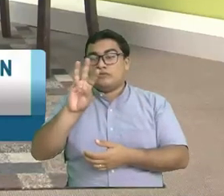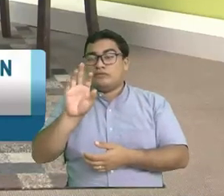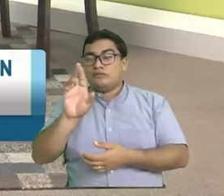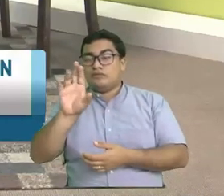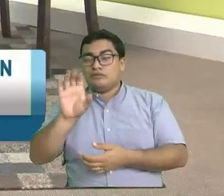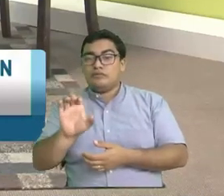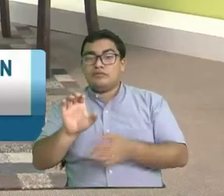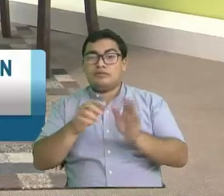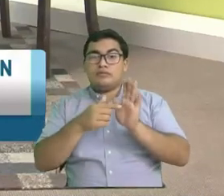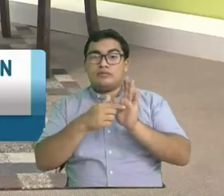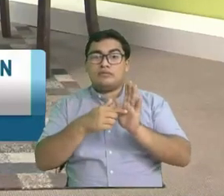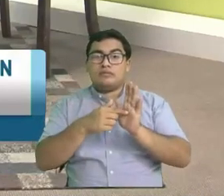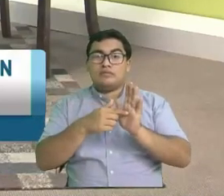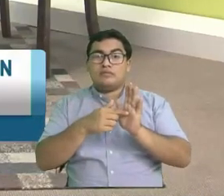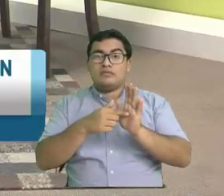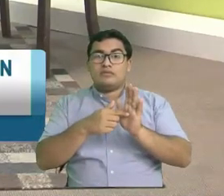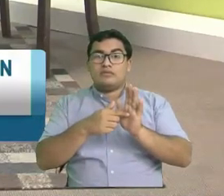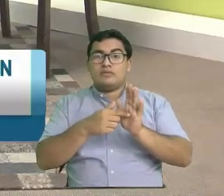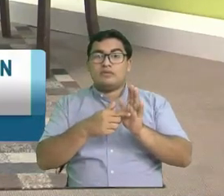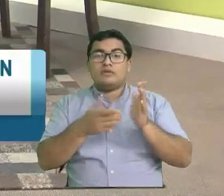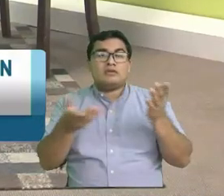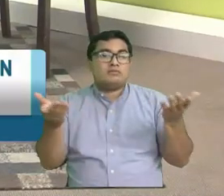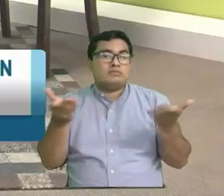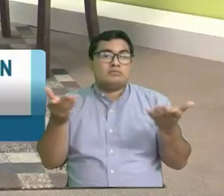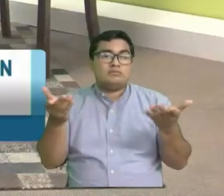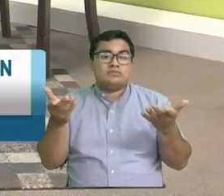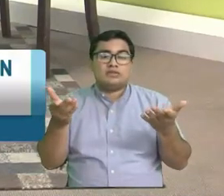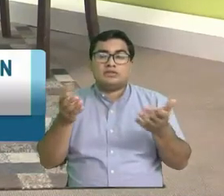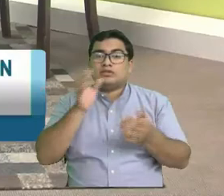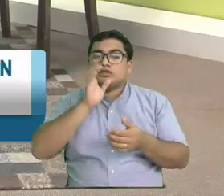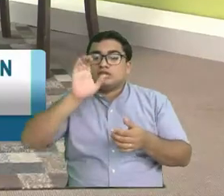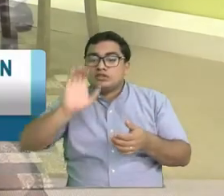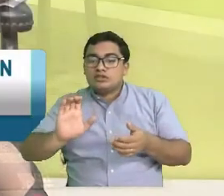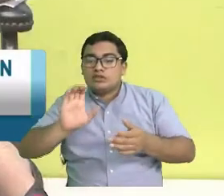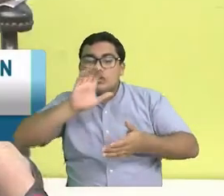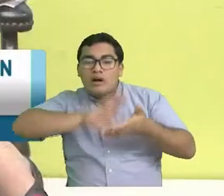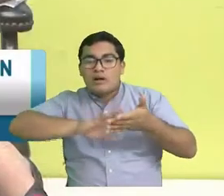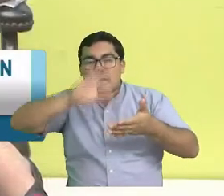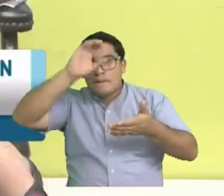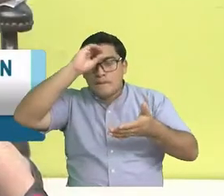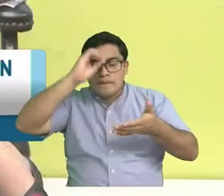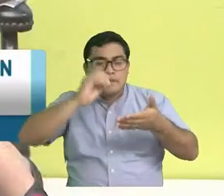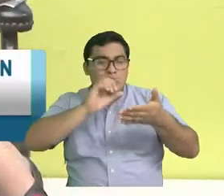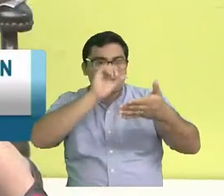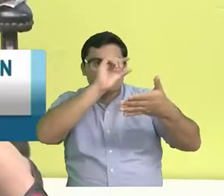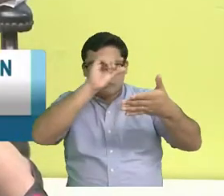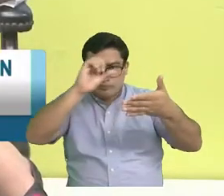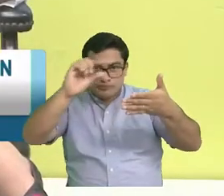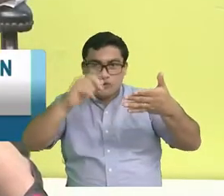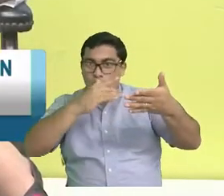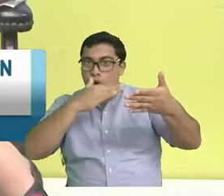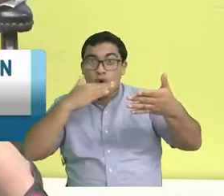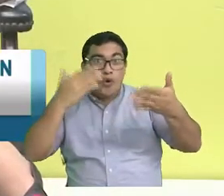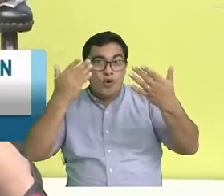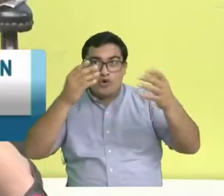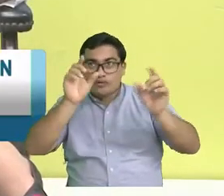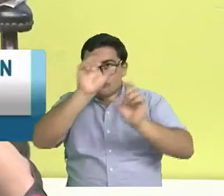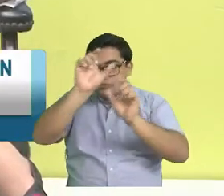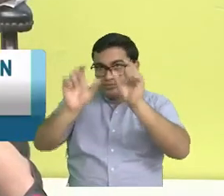tipos de software. Algunas aplicaciones, por ejemplo, hay algunas aplicaciones que van en dependencia de la edad, que pueden ser puzzles, que son